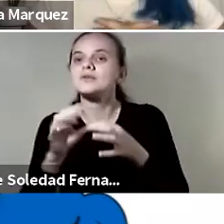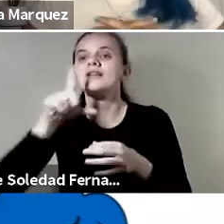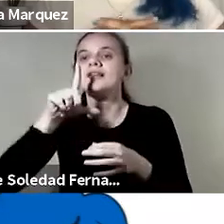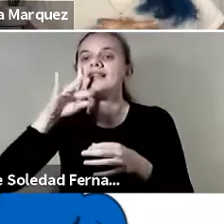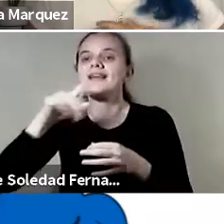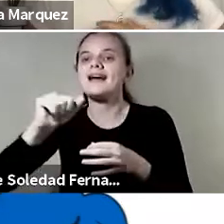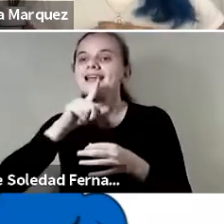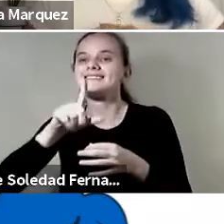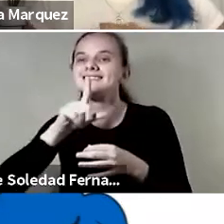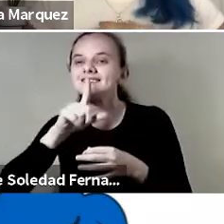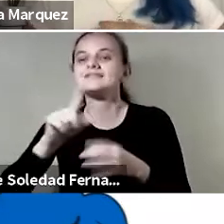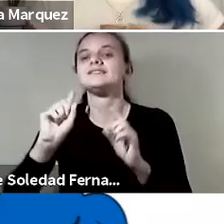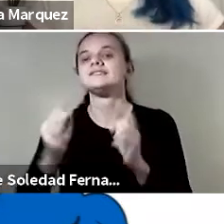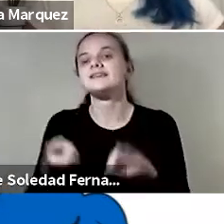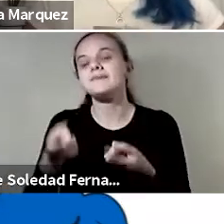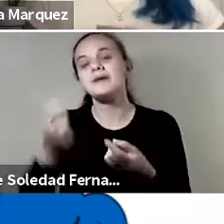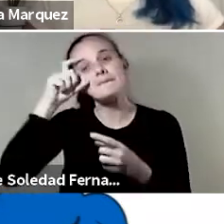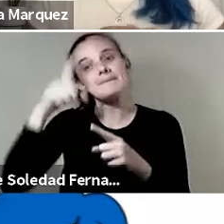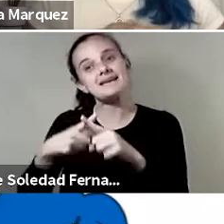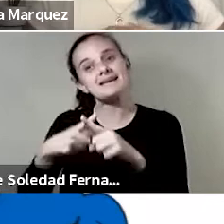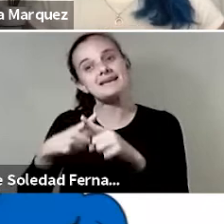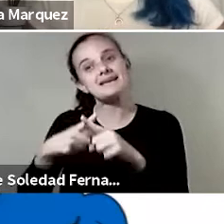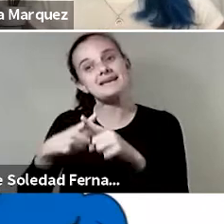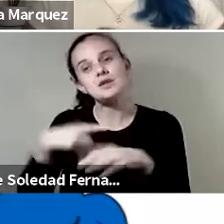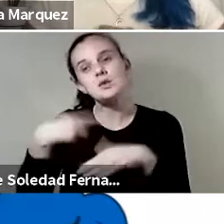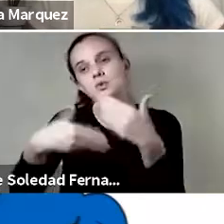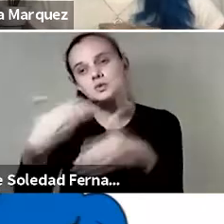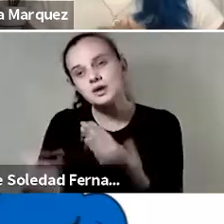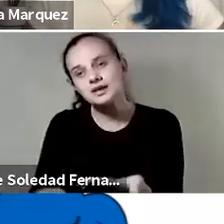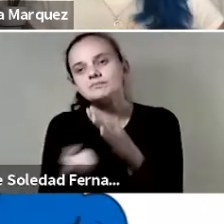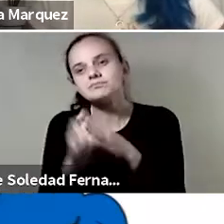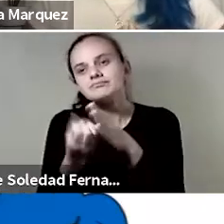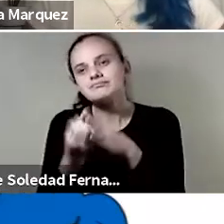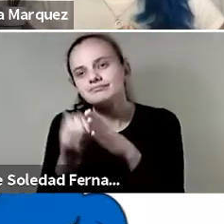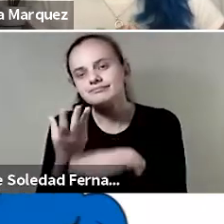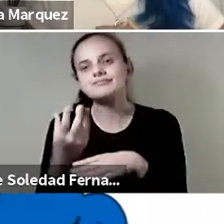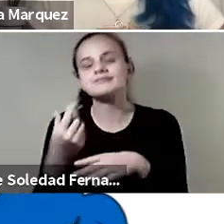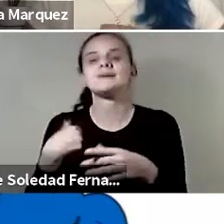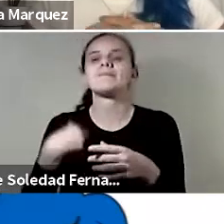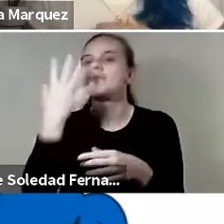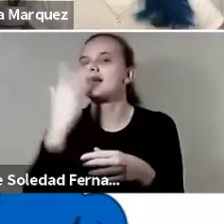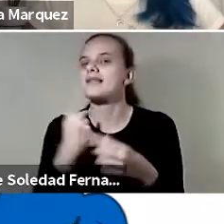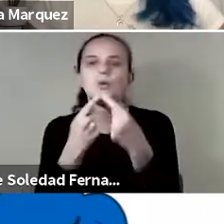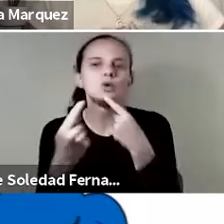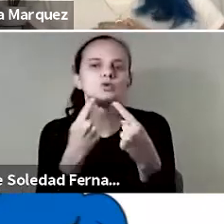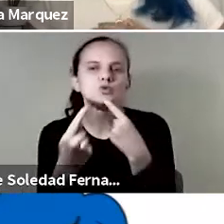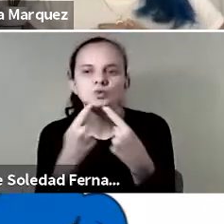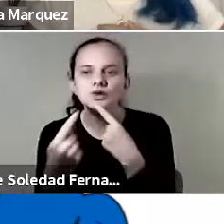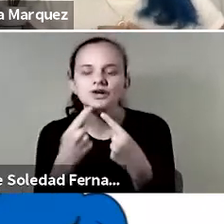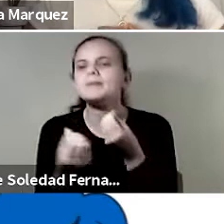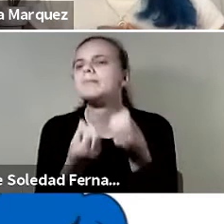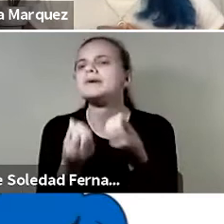Córdoba. Soy co-founder de DALAD, co-founder de Somos Moles, que es una consultora de experiencia de usuario para startups.